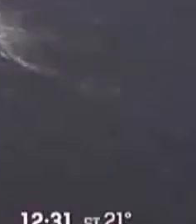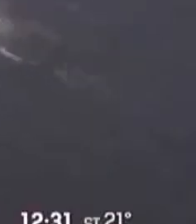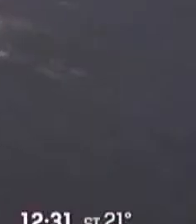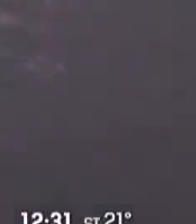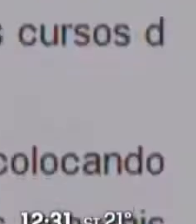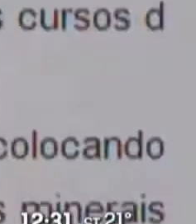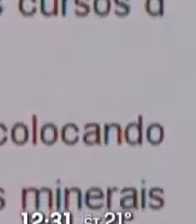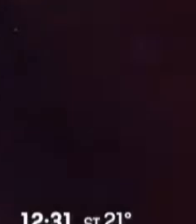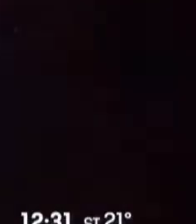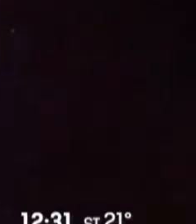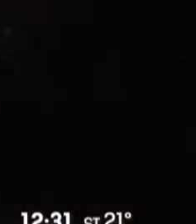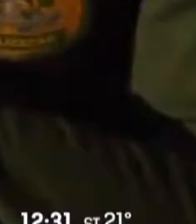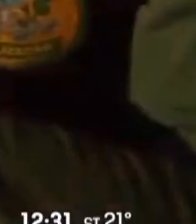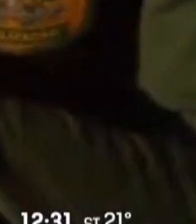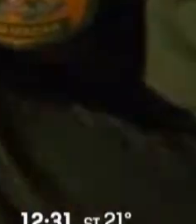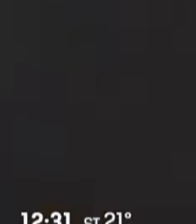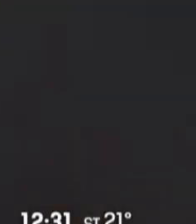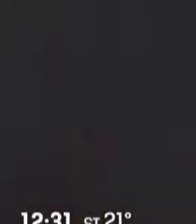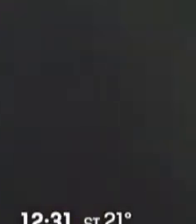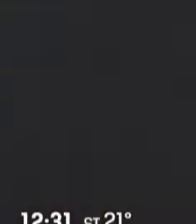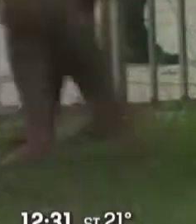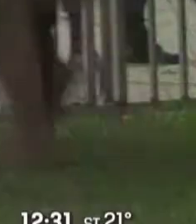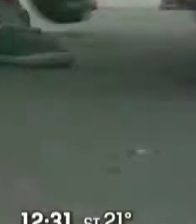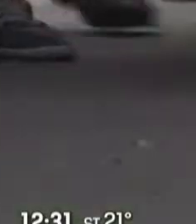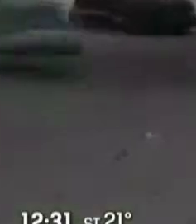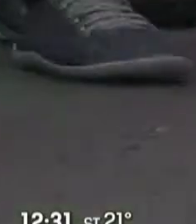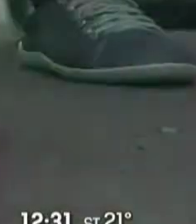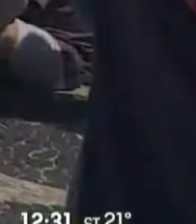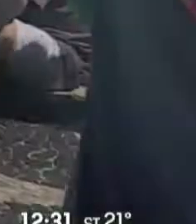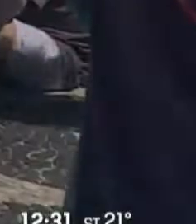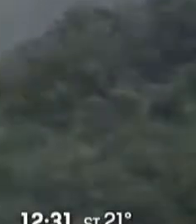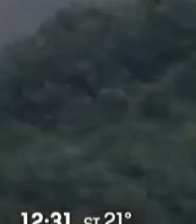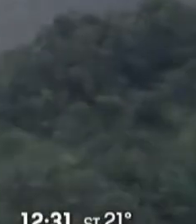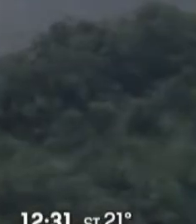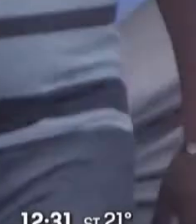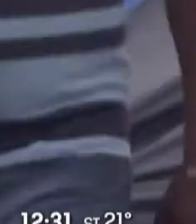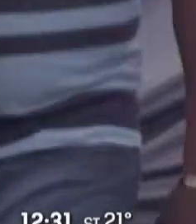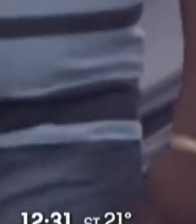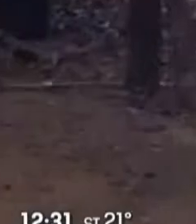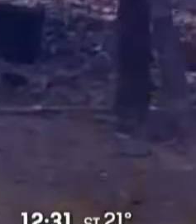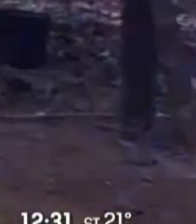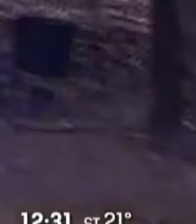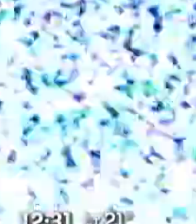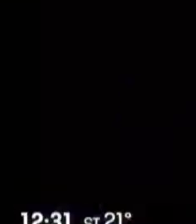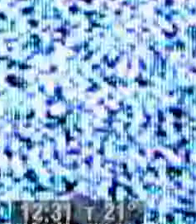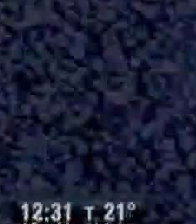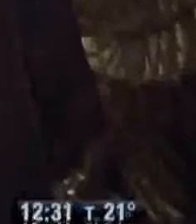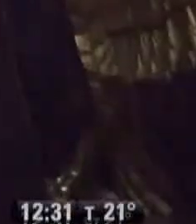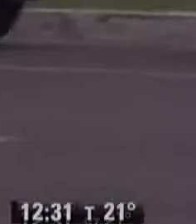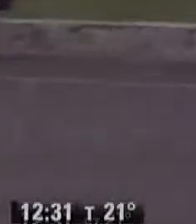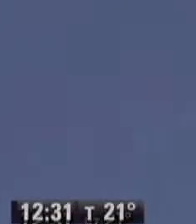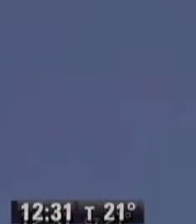Denunciar a grave violação desse ataque sistemático aos direitos dos povos indígenas.